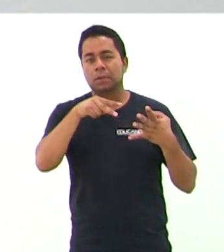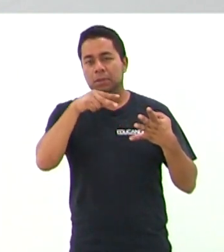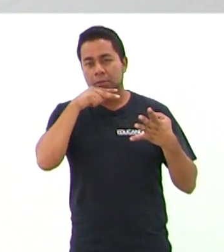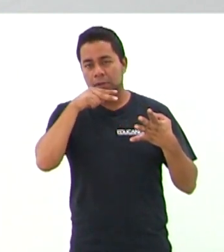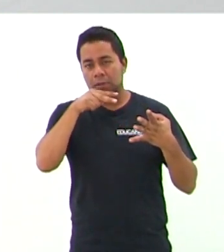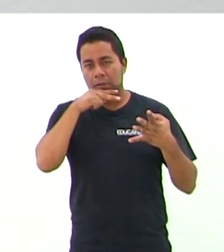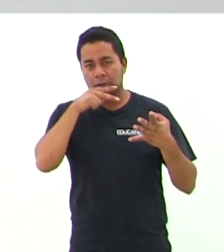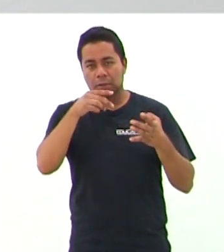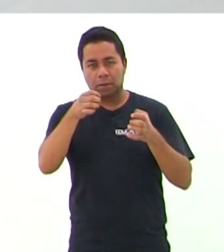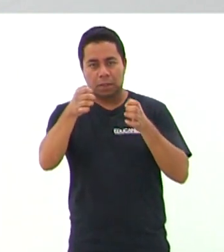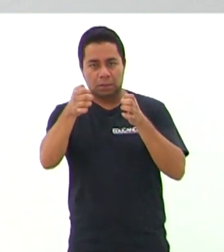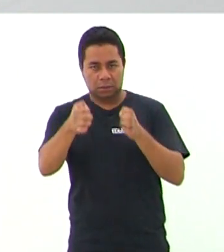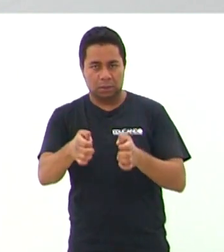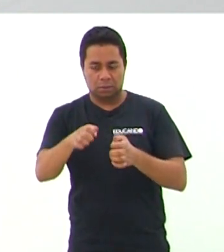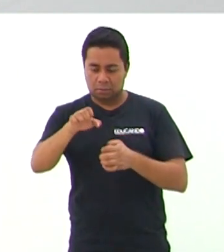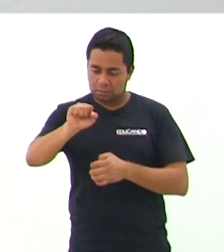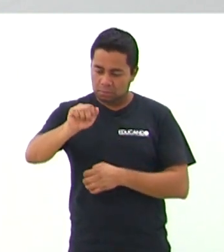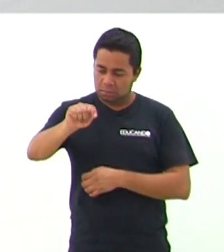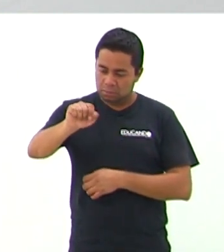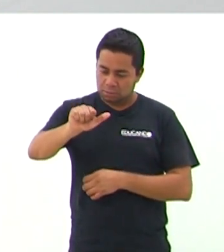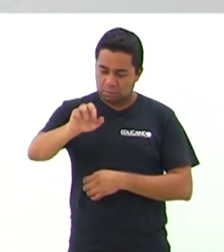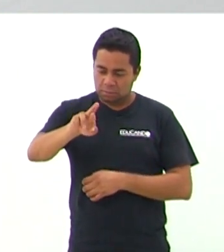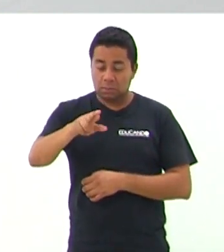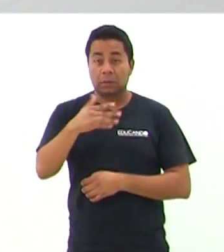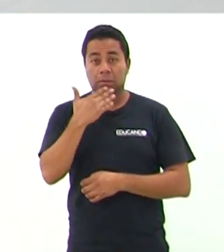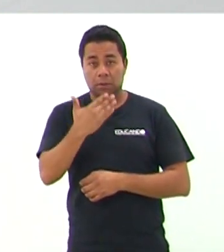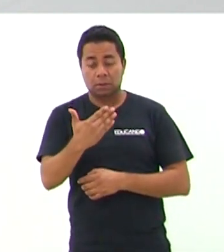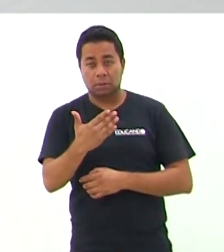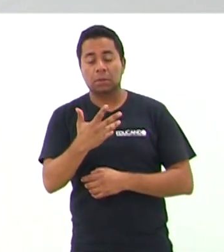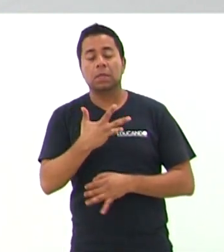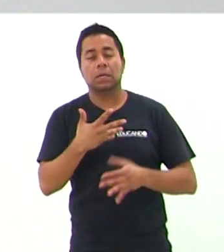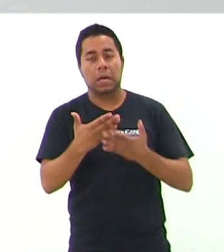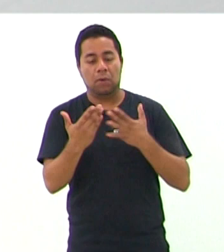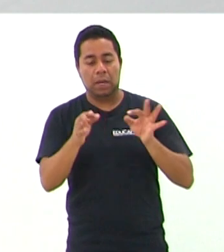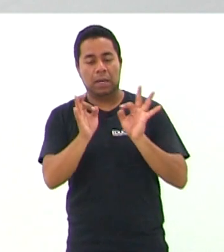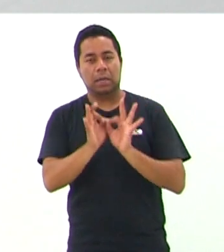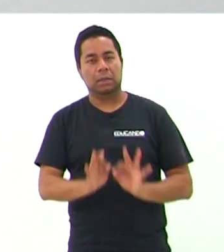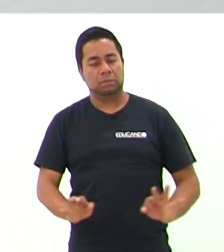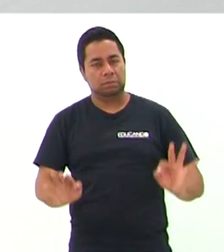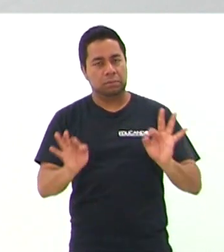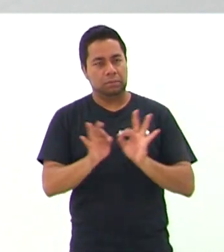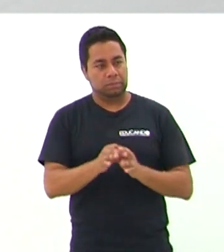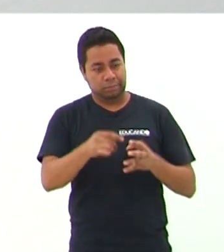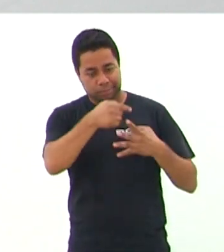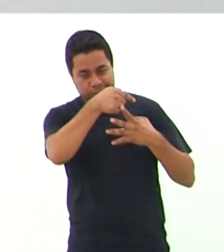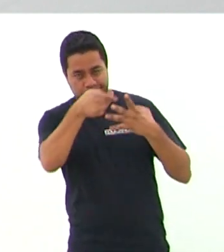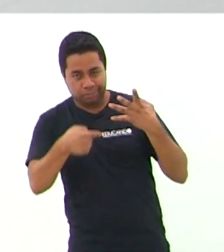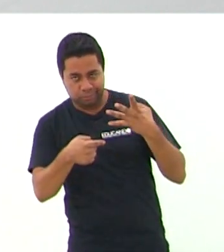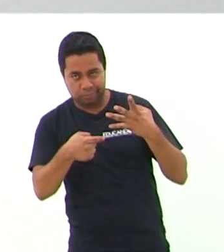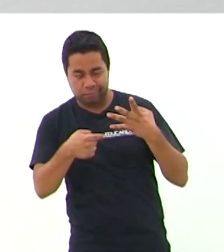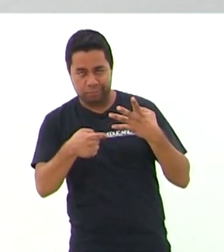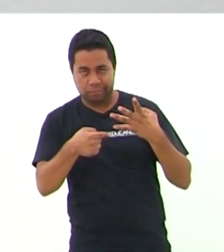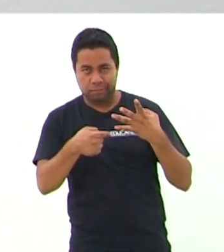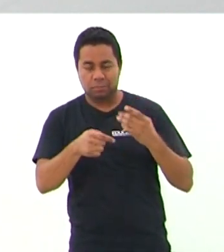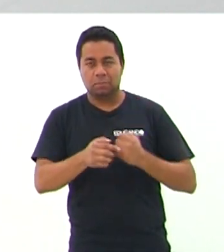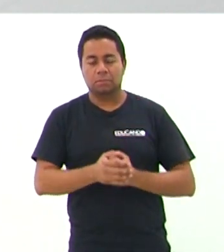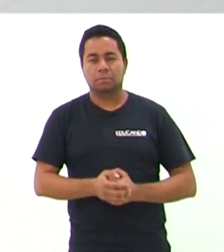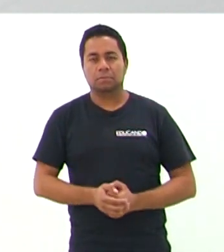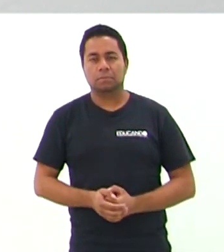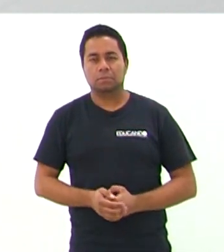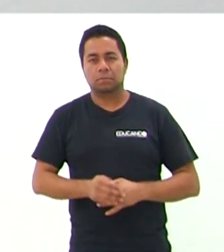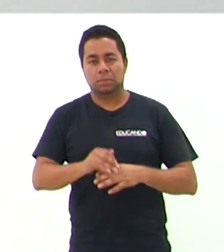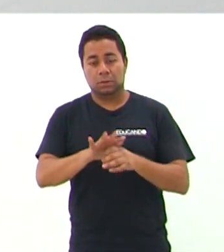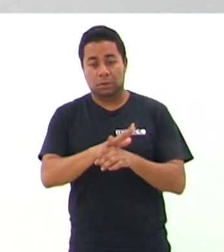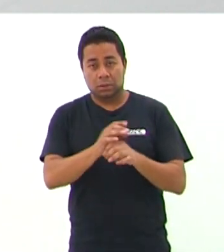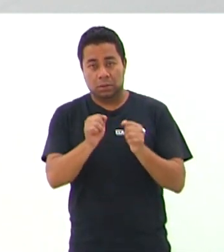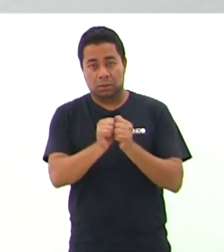verbo estar. ¿Bien? Importante esta parte porque también a partir o a